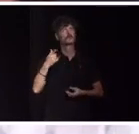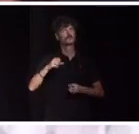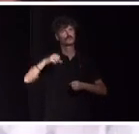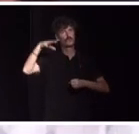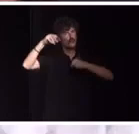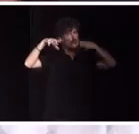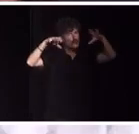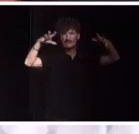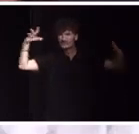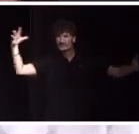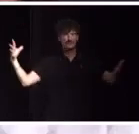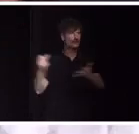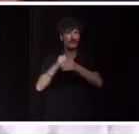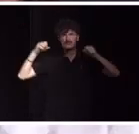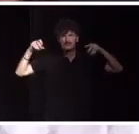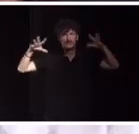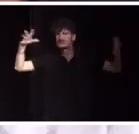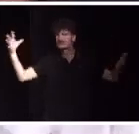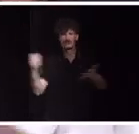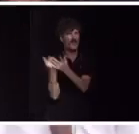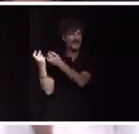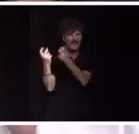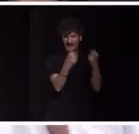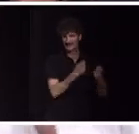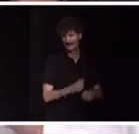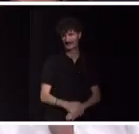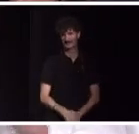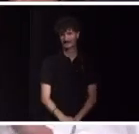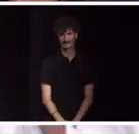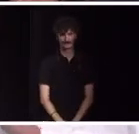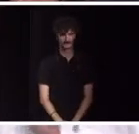todas las luces que sean necesarias.